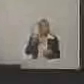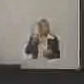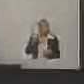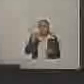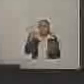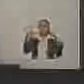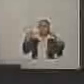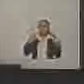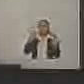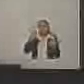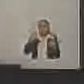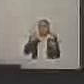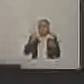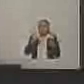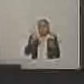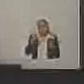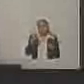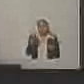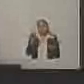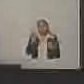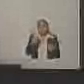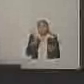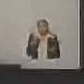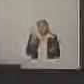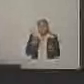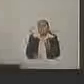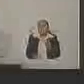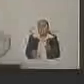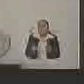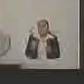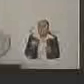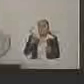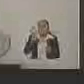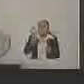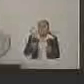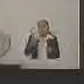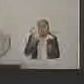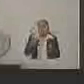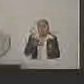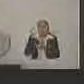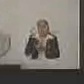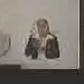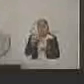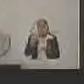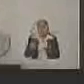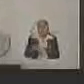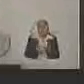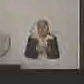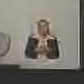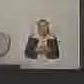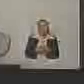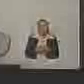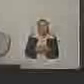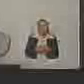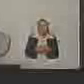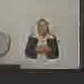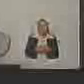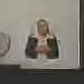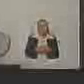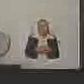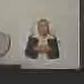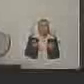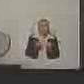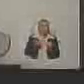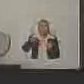alcanza. Pero bueno, somos valientes, somos entronas. Pero también lo mismo algunos